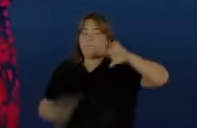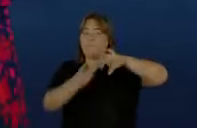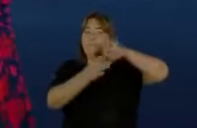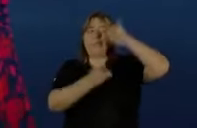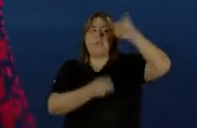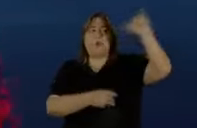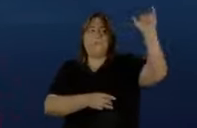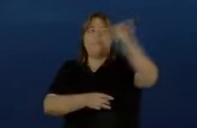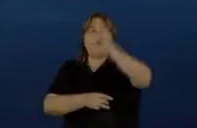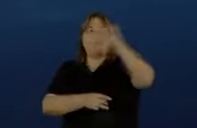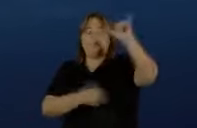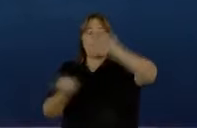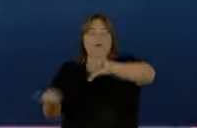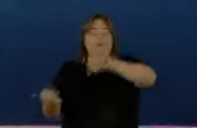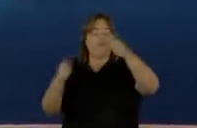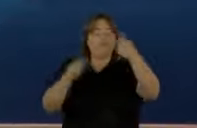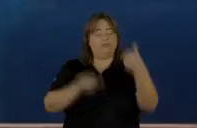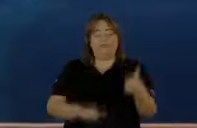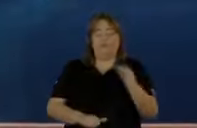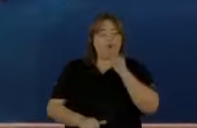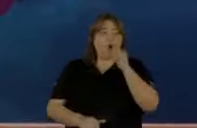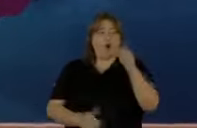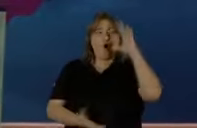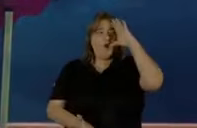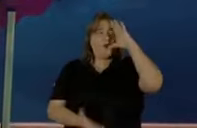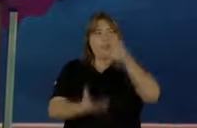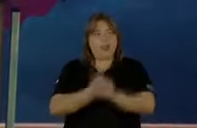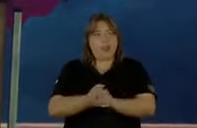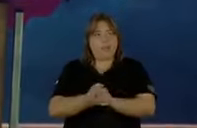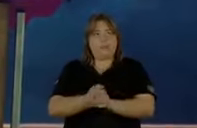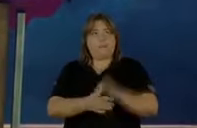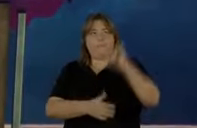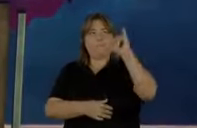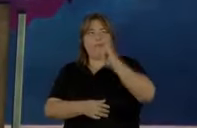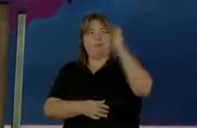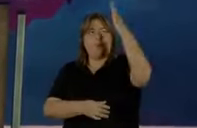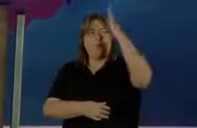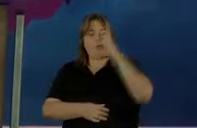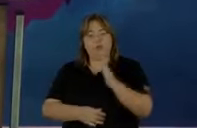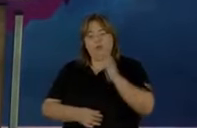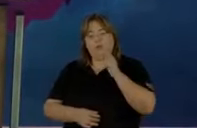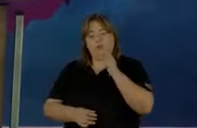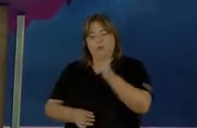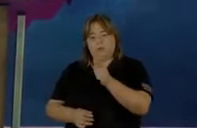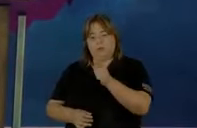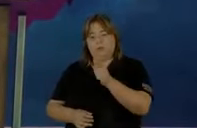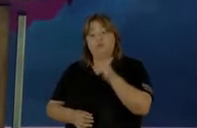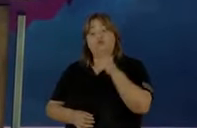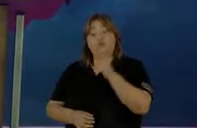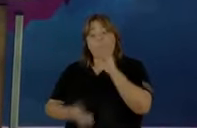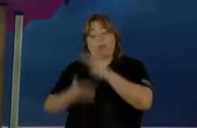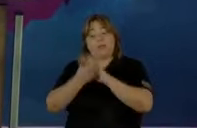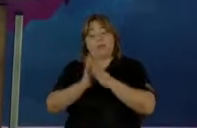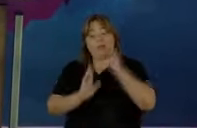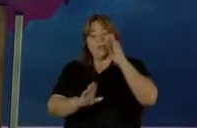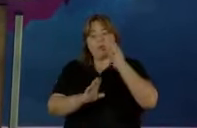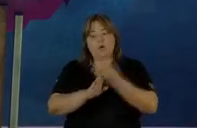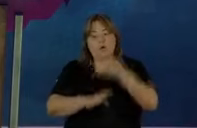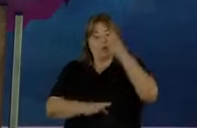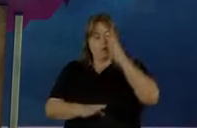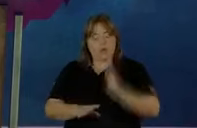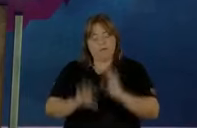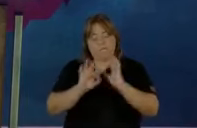tú, no han creído al mismo Dios que tú le has creído. Ser hijo de Dios implica que tengo una